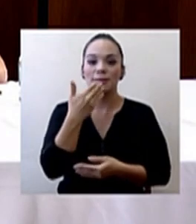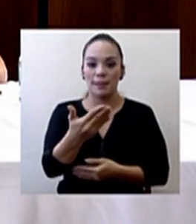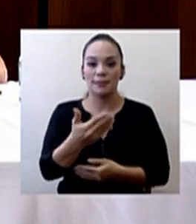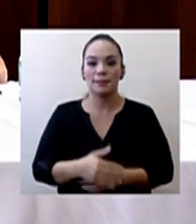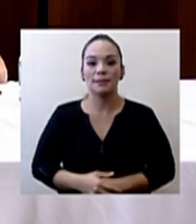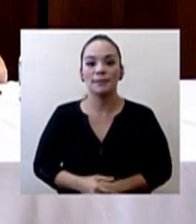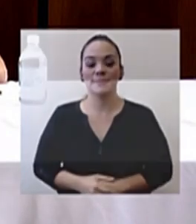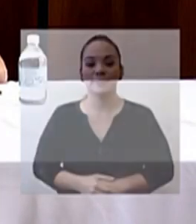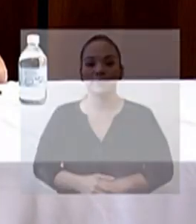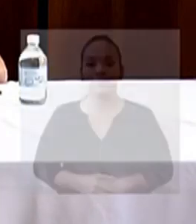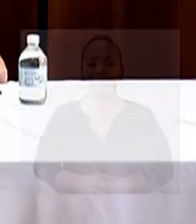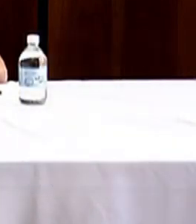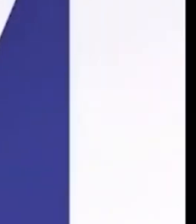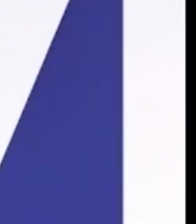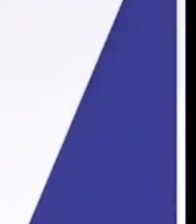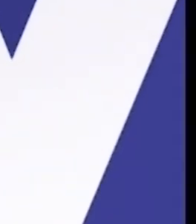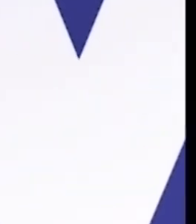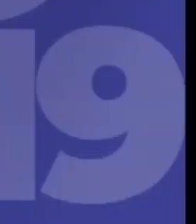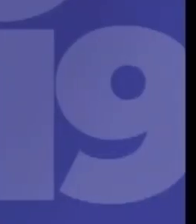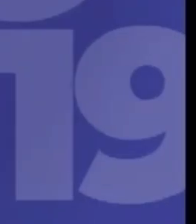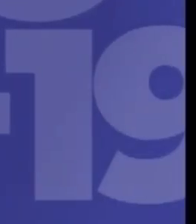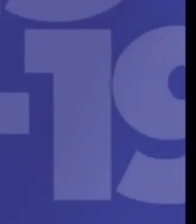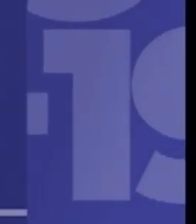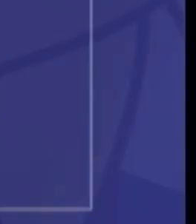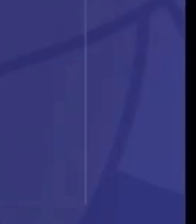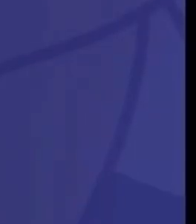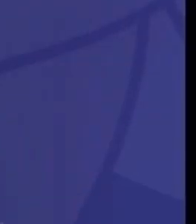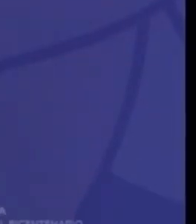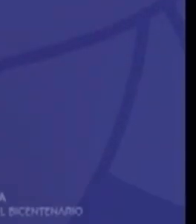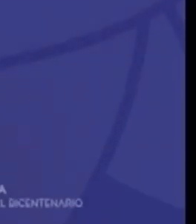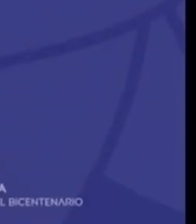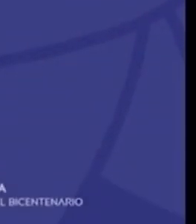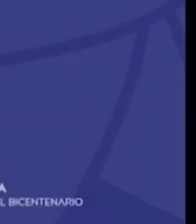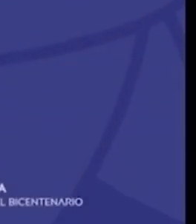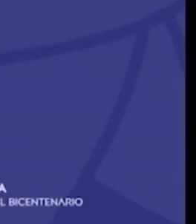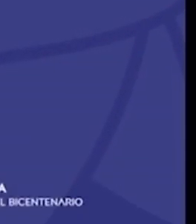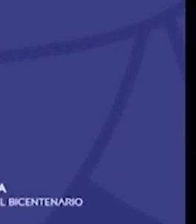gracias. Gracias. Gracias. Gracias. Gracias. Gracias. Gracias.